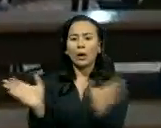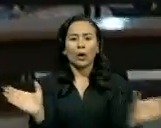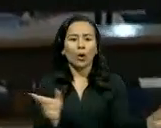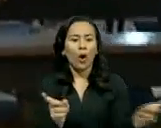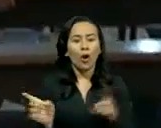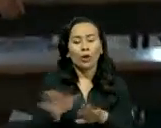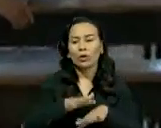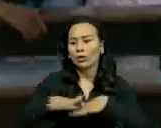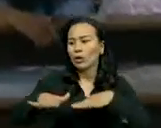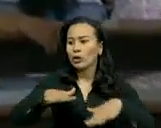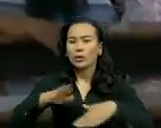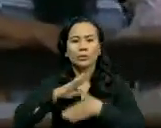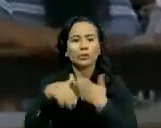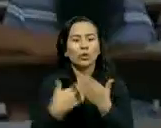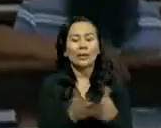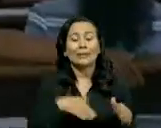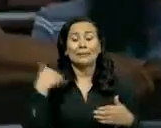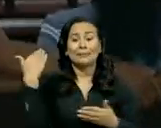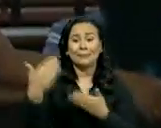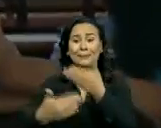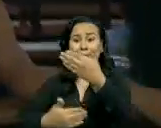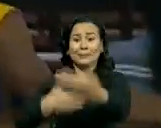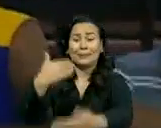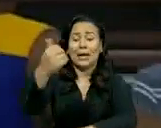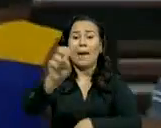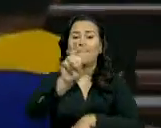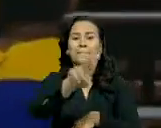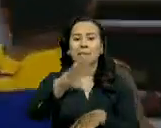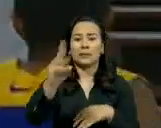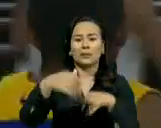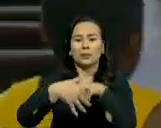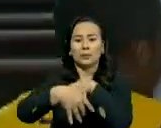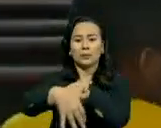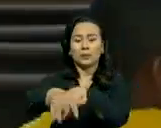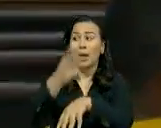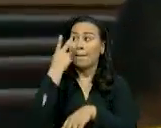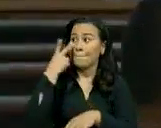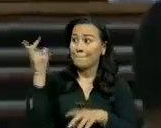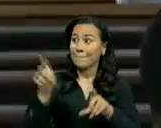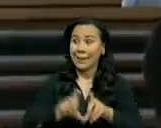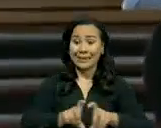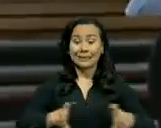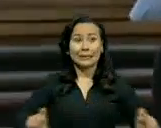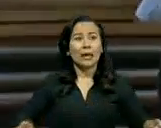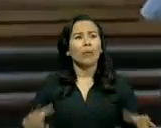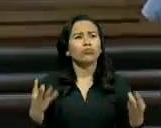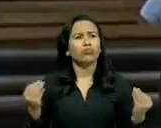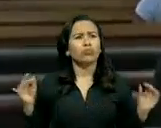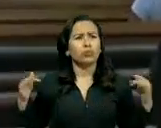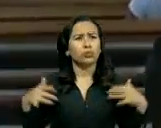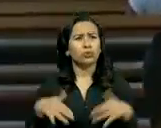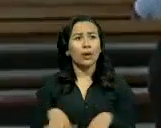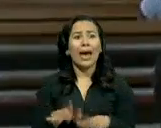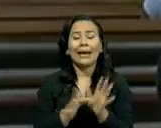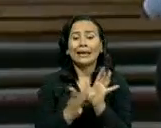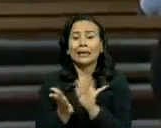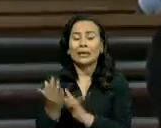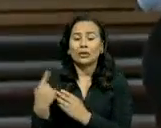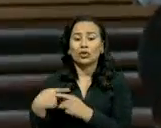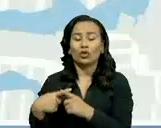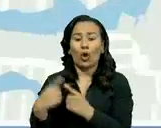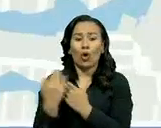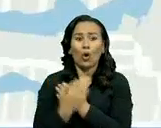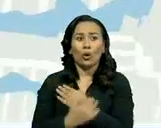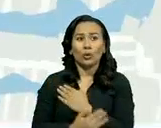de 26 cuadras. Si tenemos por favor la claqueta en la que el recorrido de Cristo del Consuelo inicia a